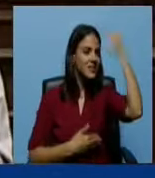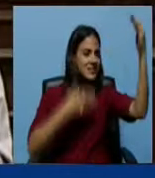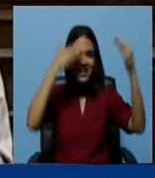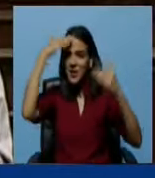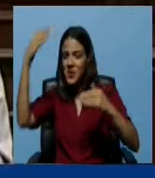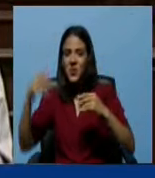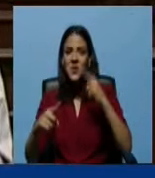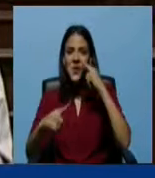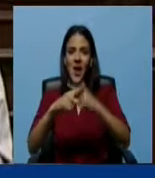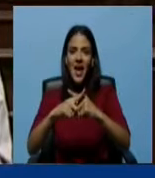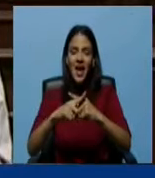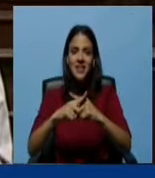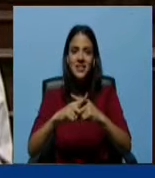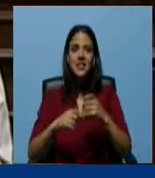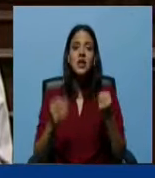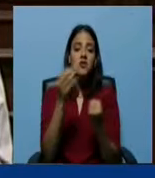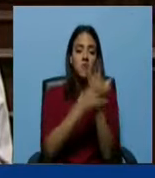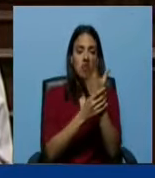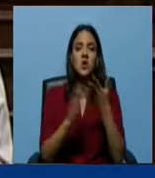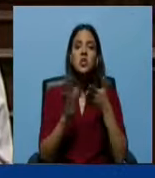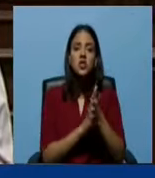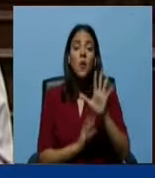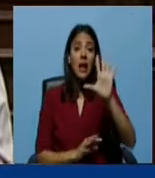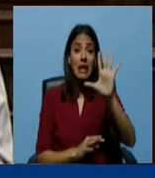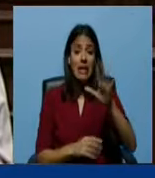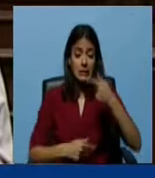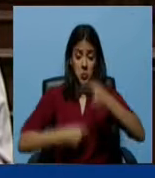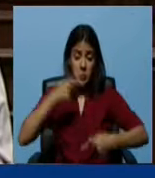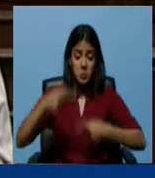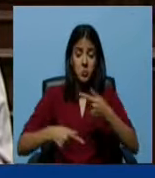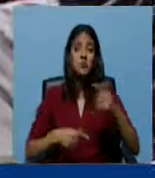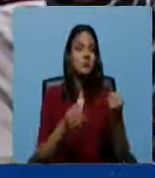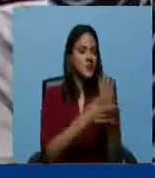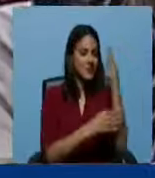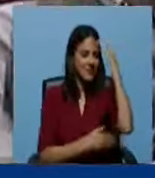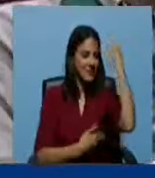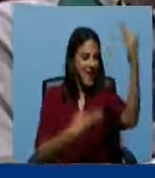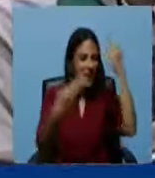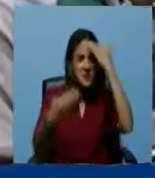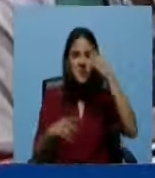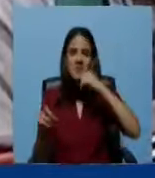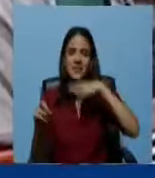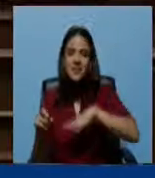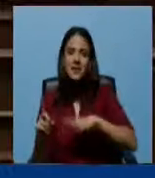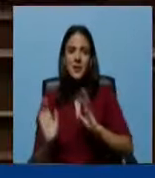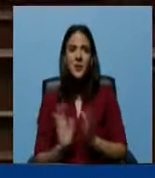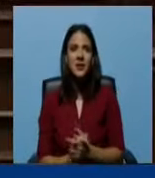Camaradas del Valle. Fundadores del Movimiento Quinta República ya. Ajá.